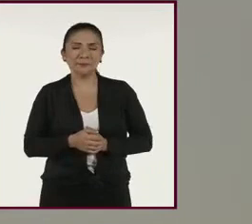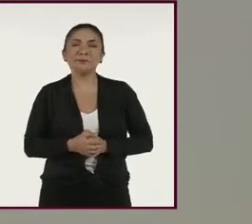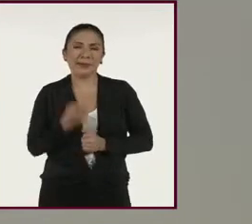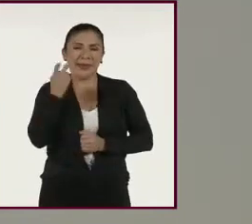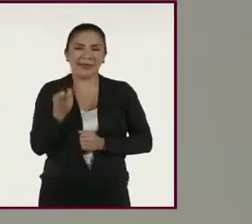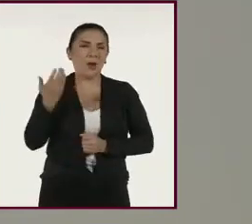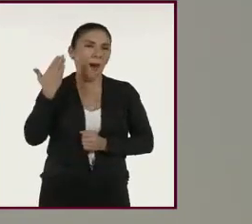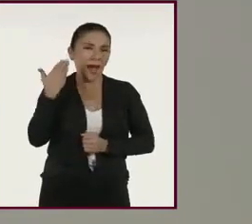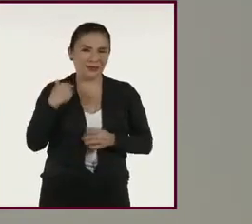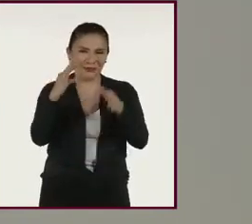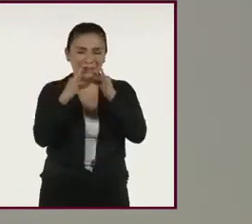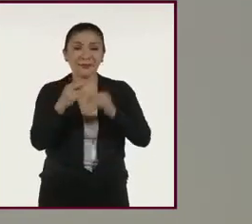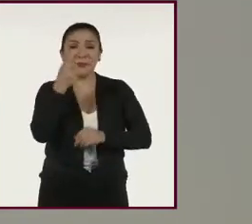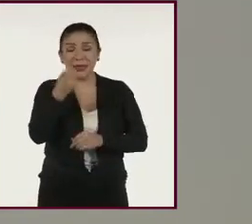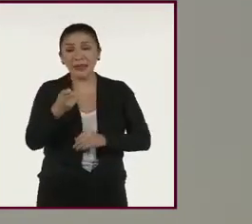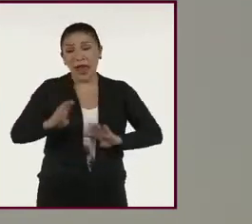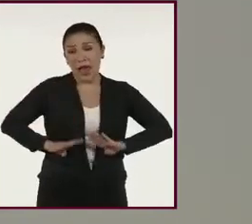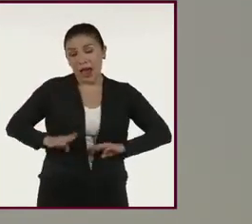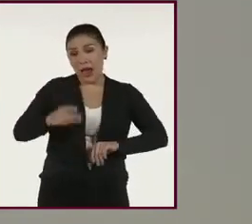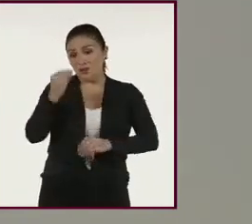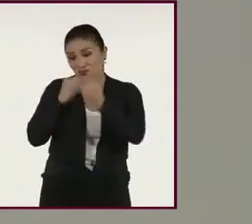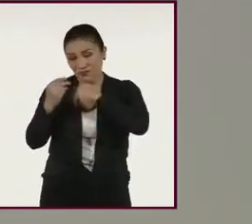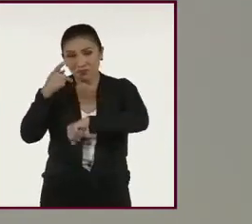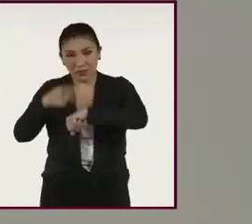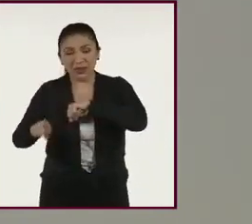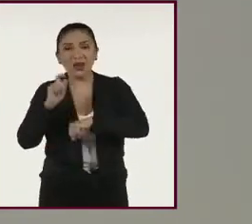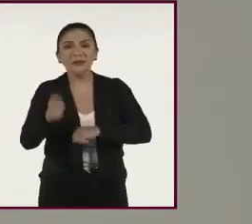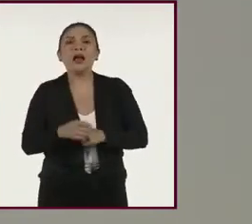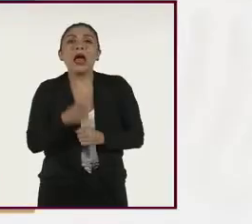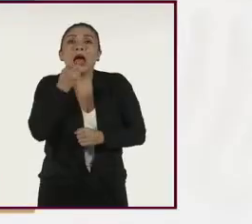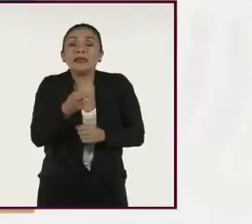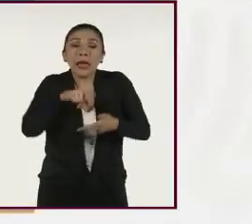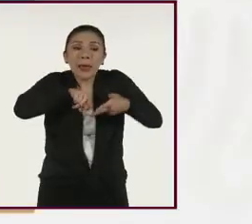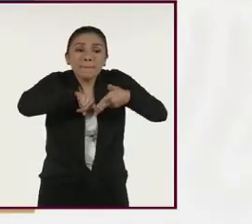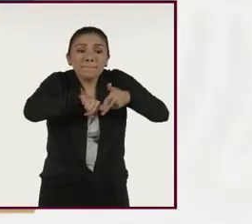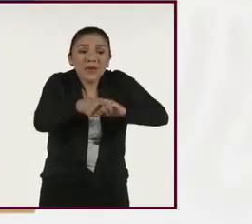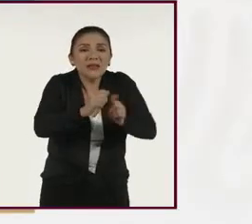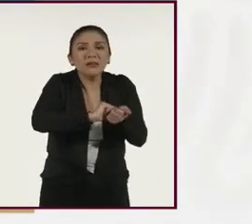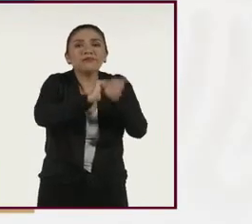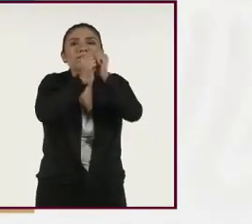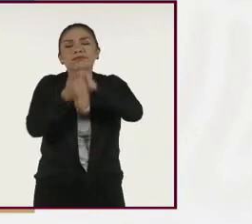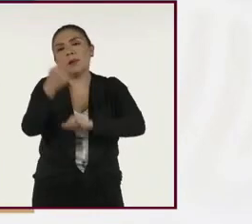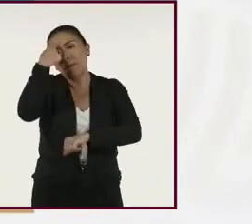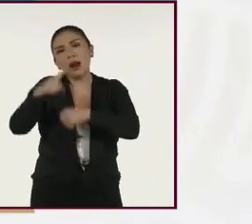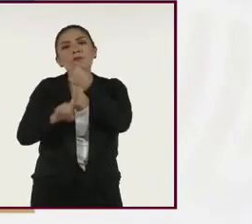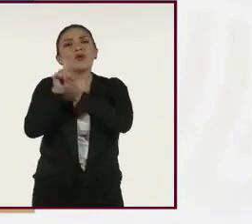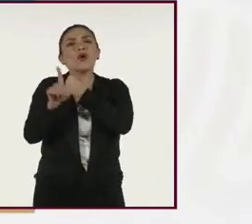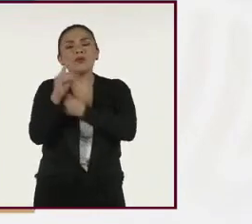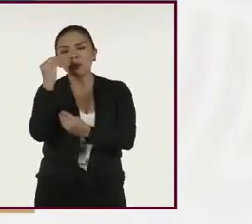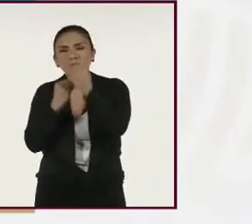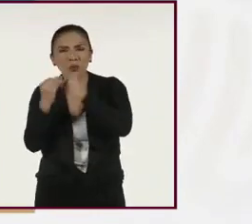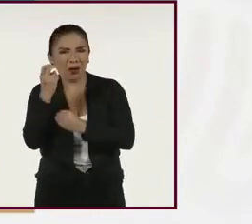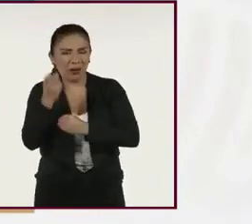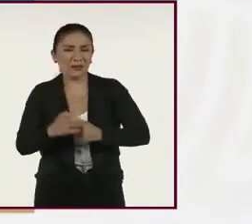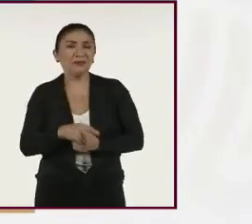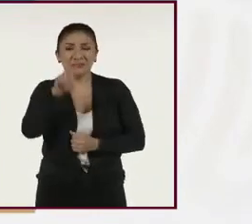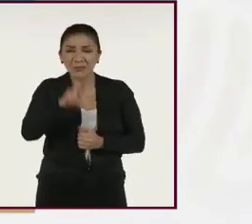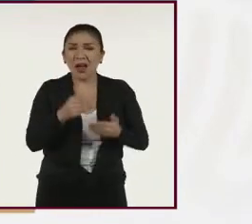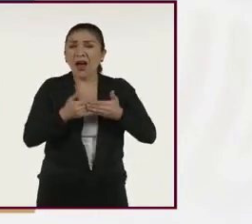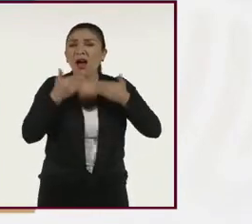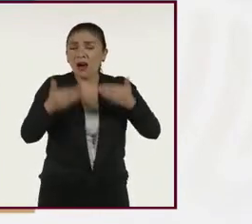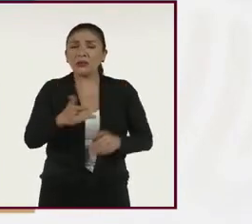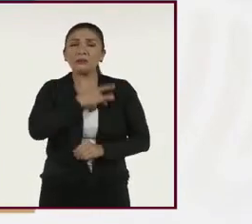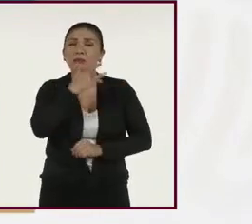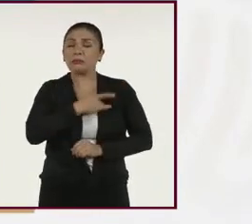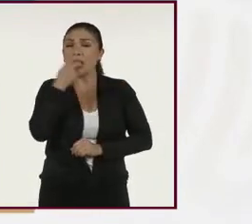al inicio, las conductas alimentarias de riesgo son la antesala de los trastornos de la conducta alimentaria. De hecho, actualmente se